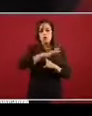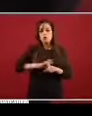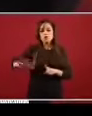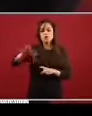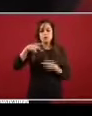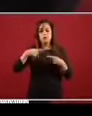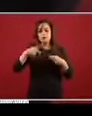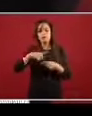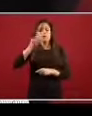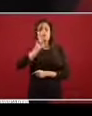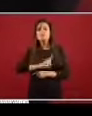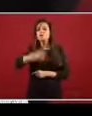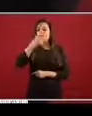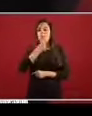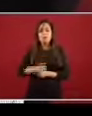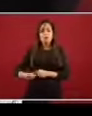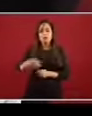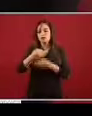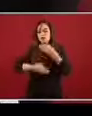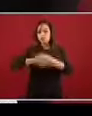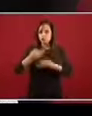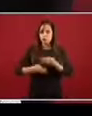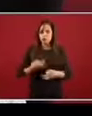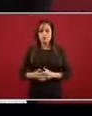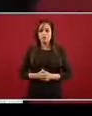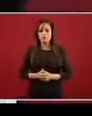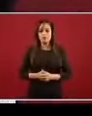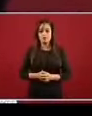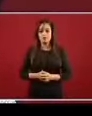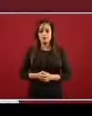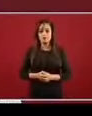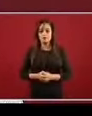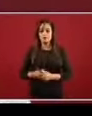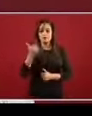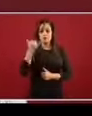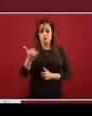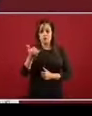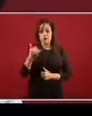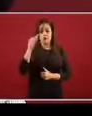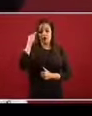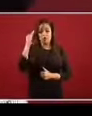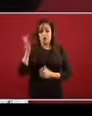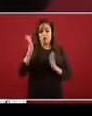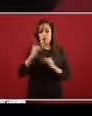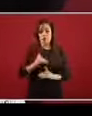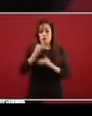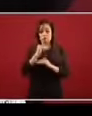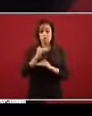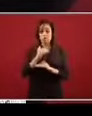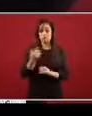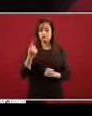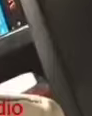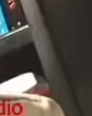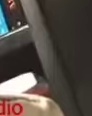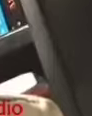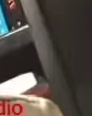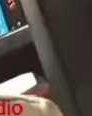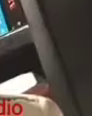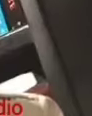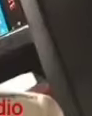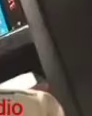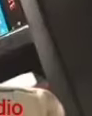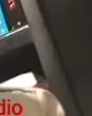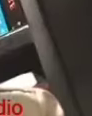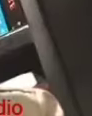todos, y durante un periodo estipulado ya de un mes. ¿Por